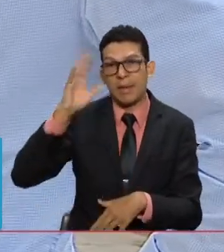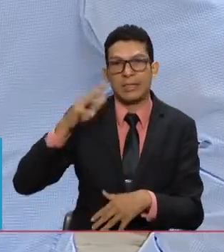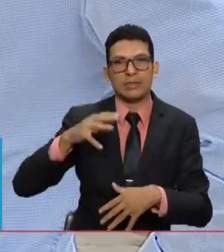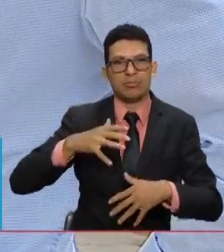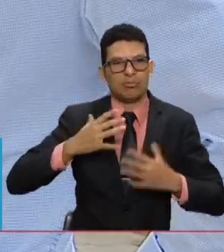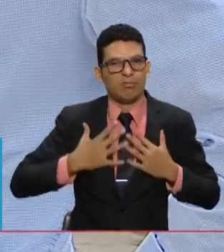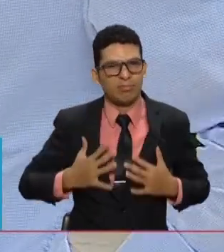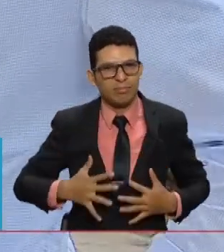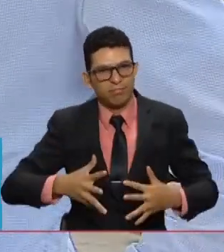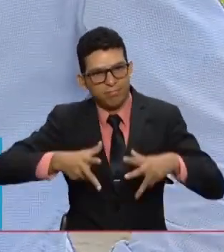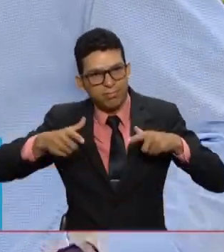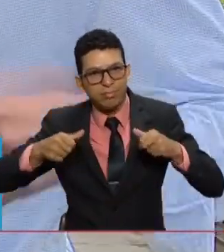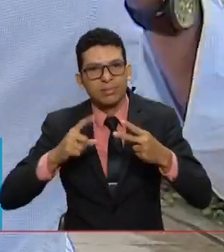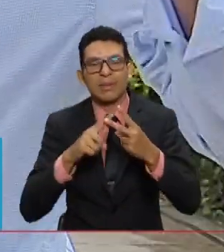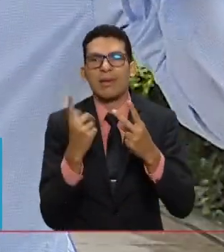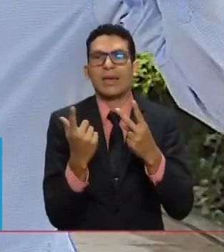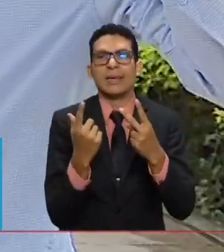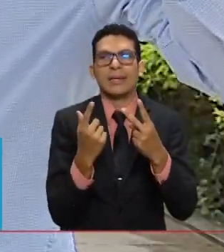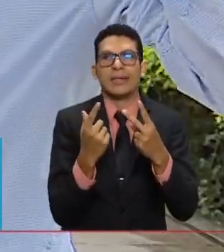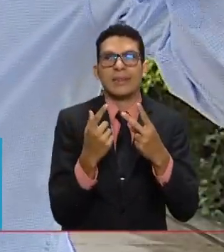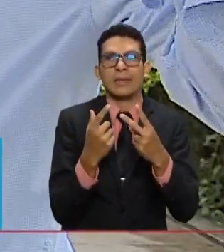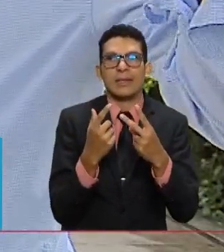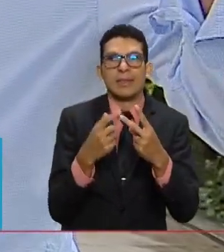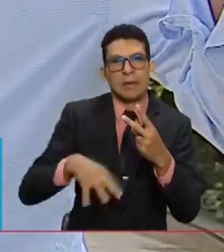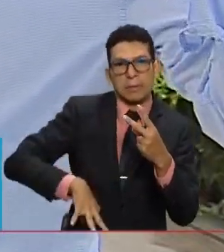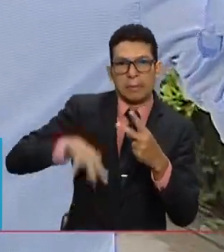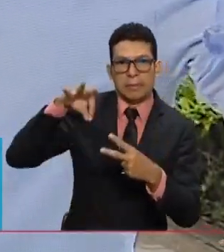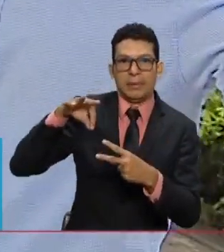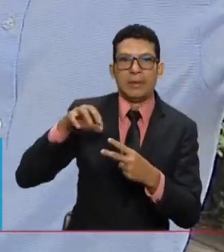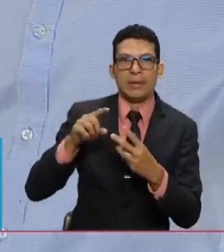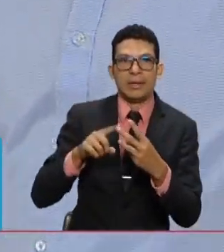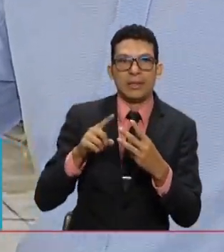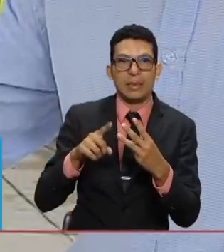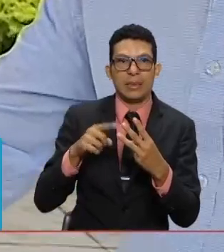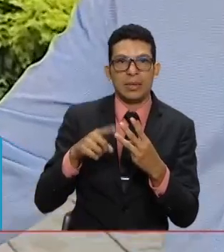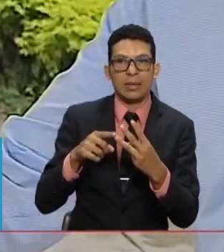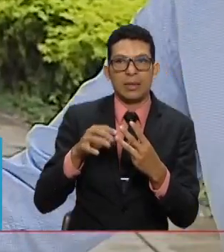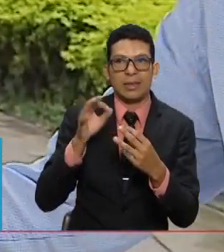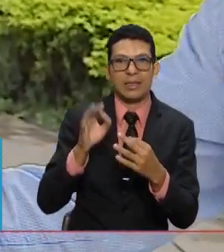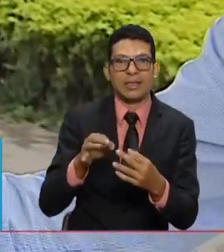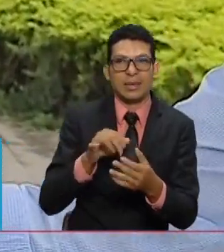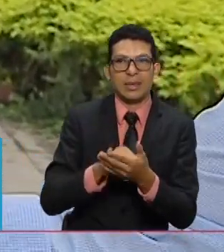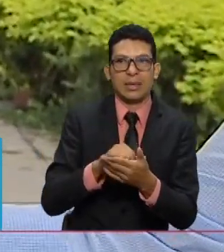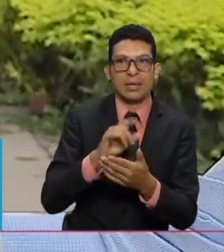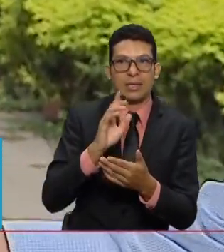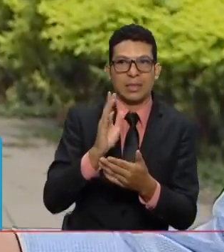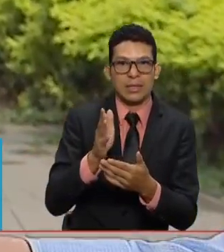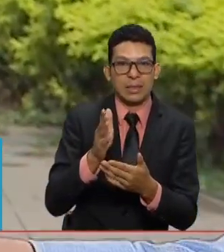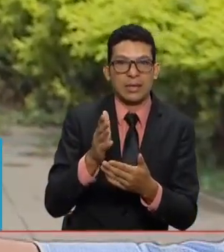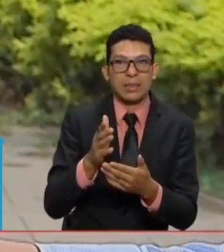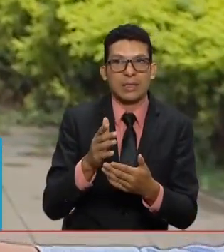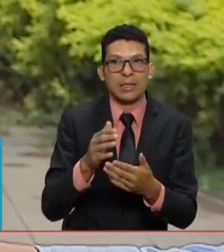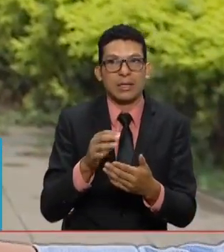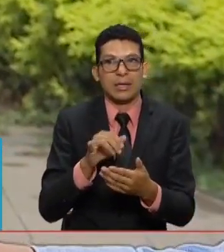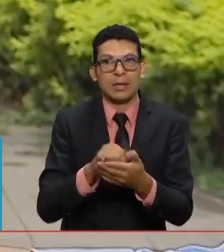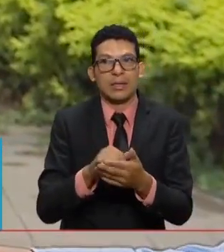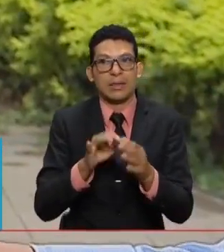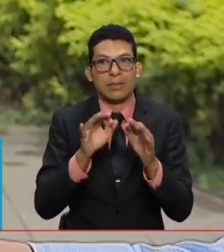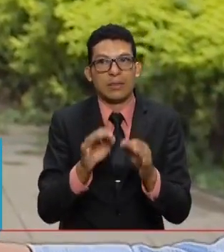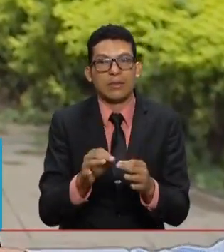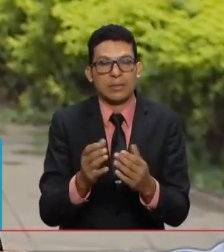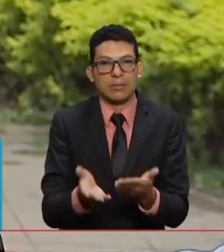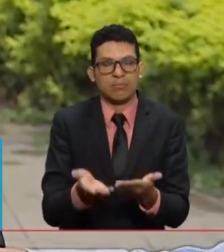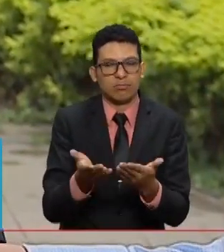cosquilleo, sobre todo el tema del coger elementos que se encuentran allí abandonados o a modalidad de engaño y demás. Son 7